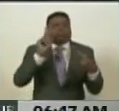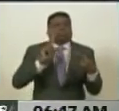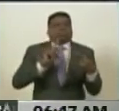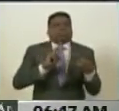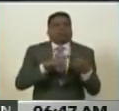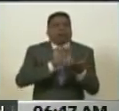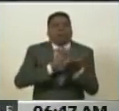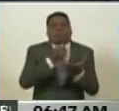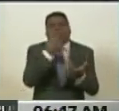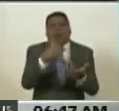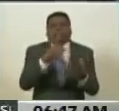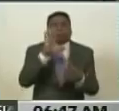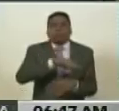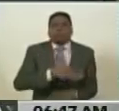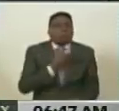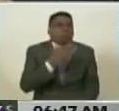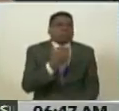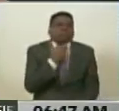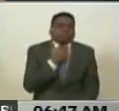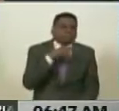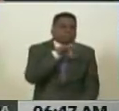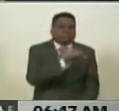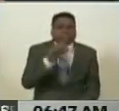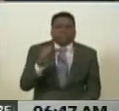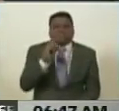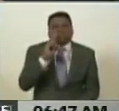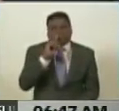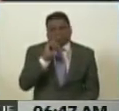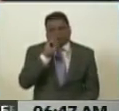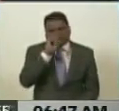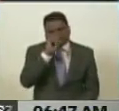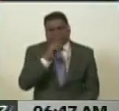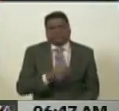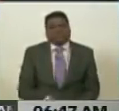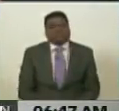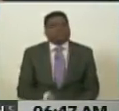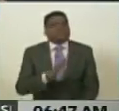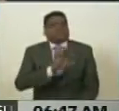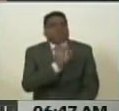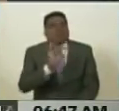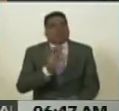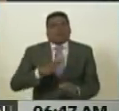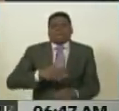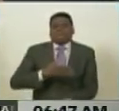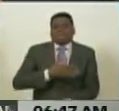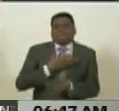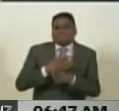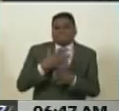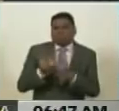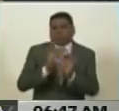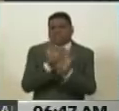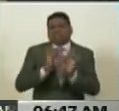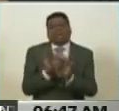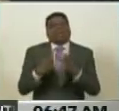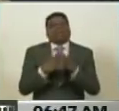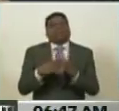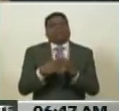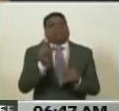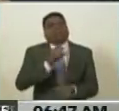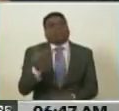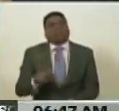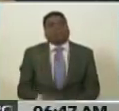simplemente estaríamos en las manos de los grandes dueños del capital, a los cuales no les importa para nada eh la gente y los seres humanos que habitamos en este